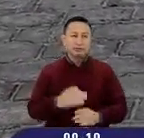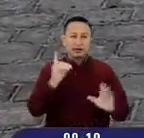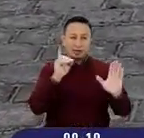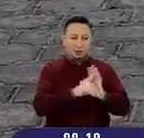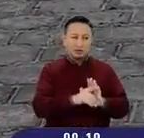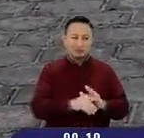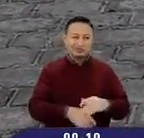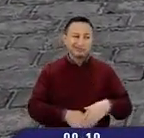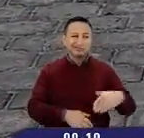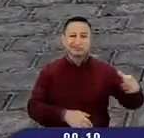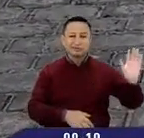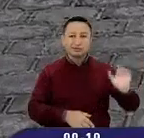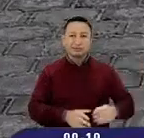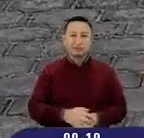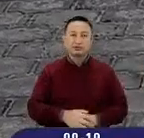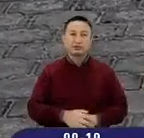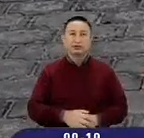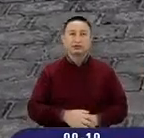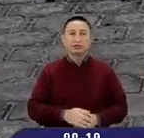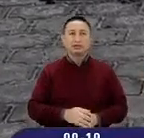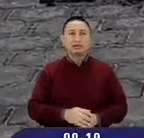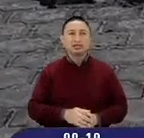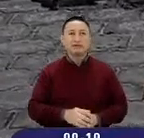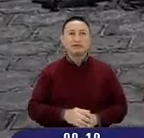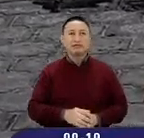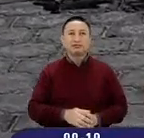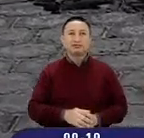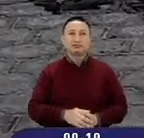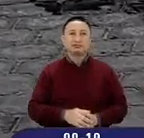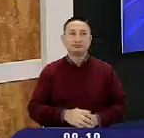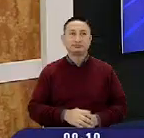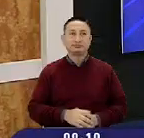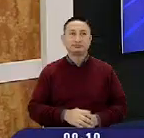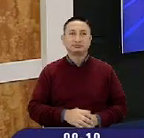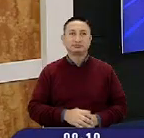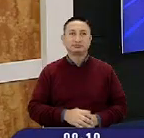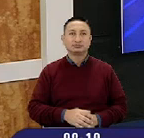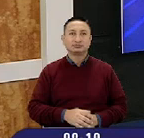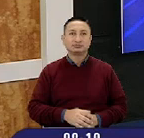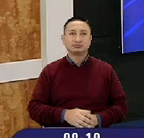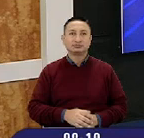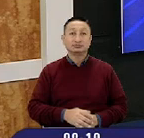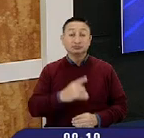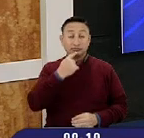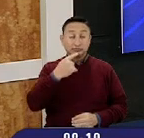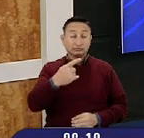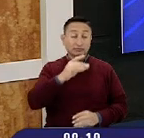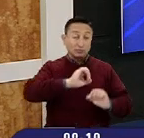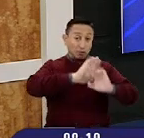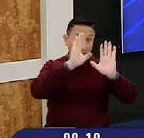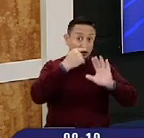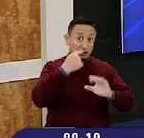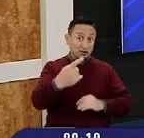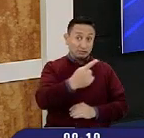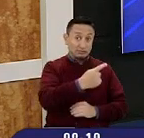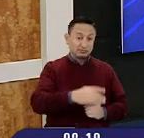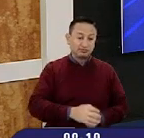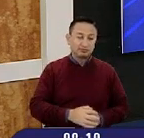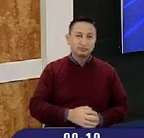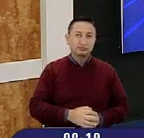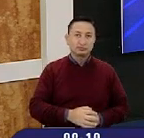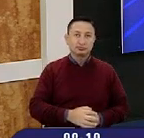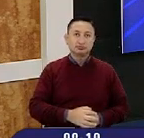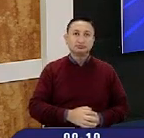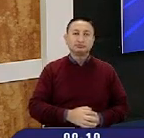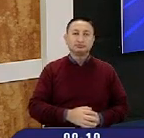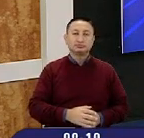los trámites judiciales, informó Mauricio Sánchez. Yo lo repito, lo dije en la mañana cuando vimos esta nota muy